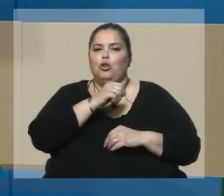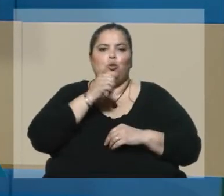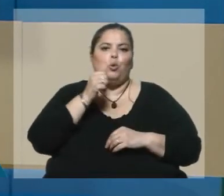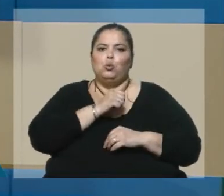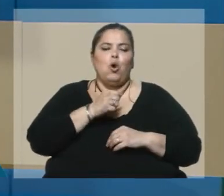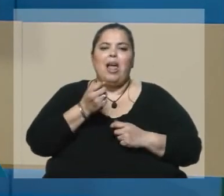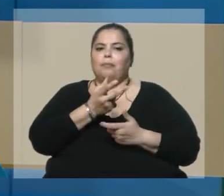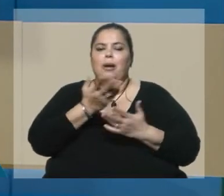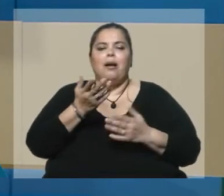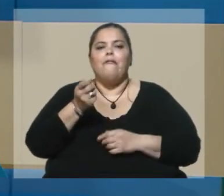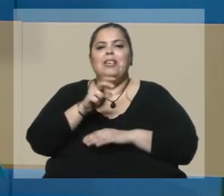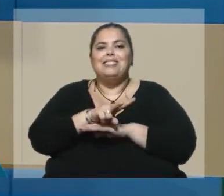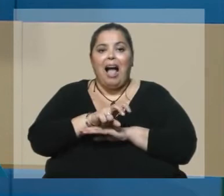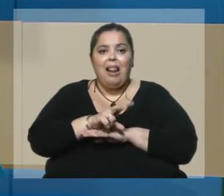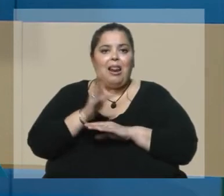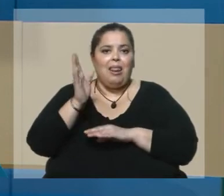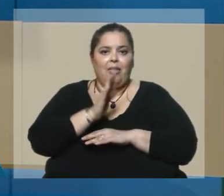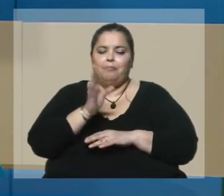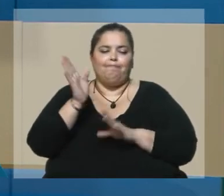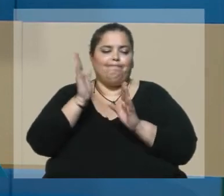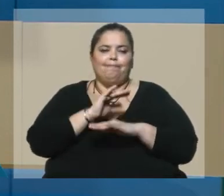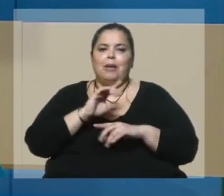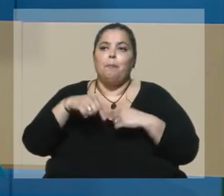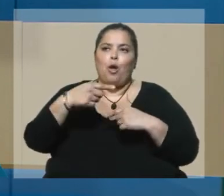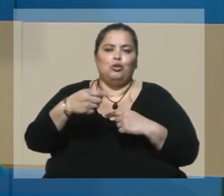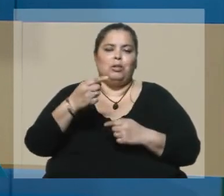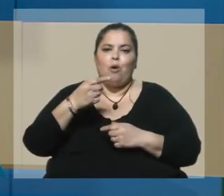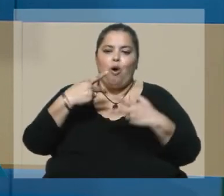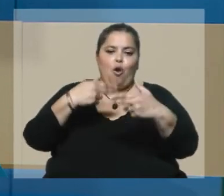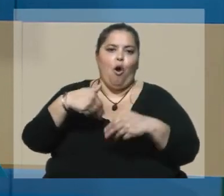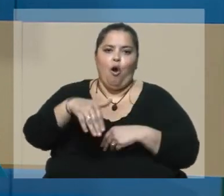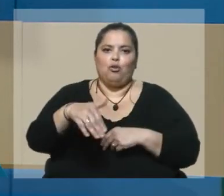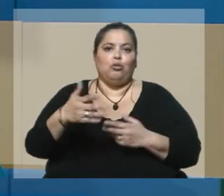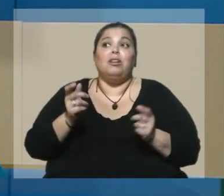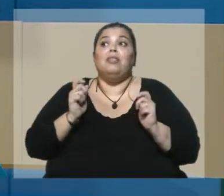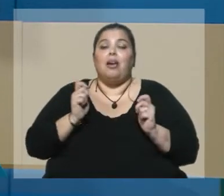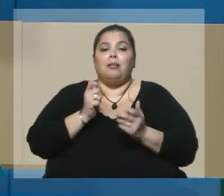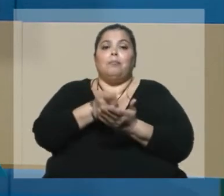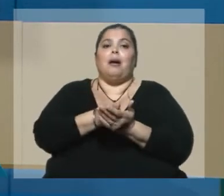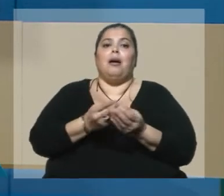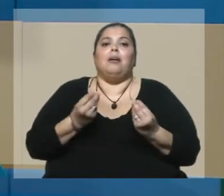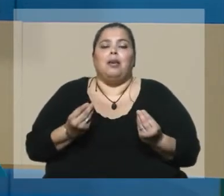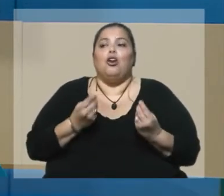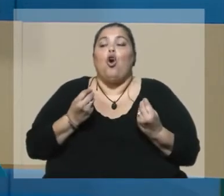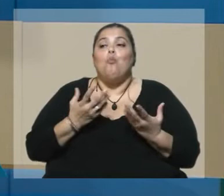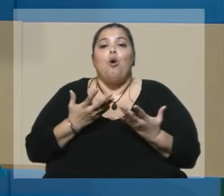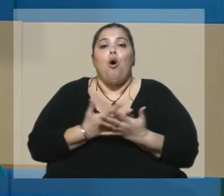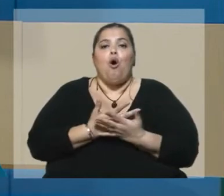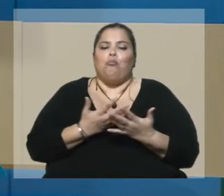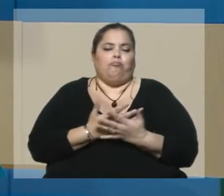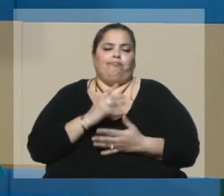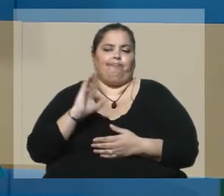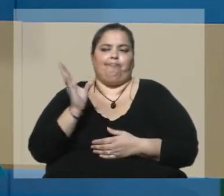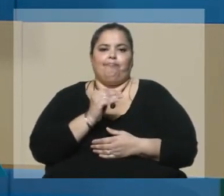fiscales Y si resolver los números fiscales tiene costos en el corto plazo alguien nos tendrá que pagar y es difícil ver un consenso en